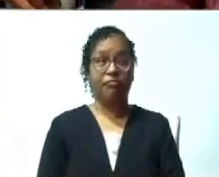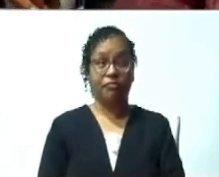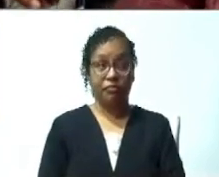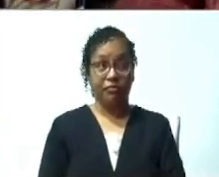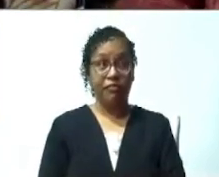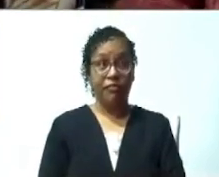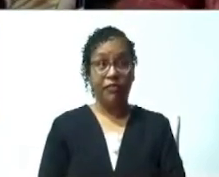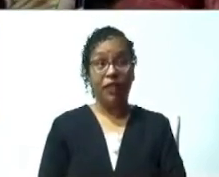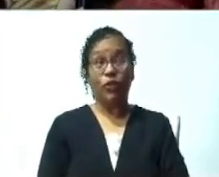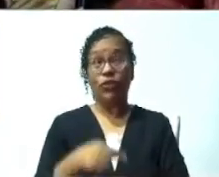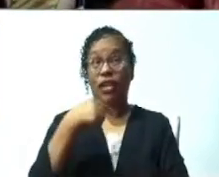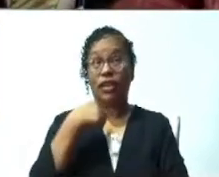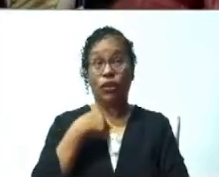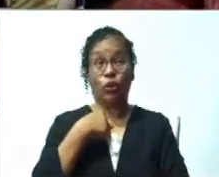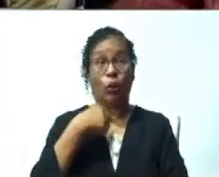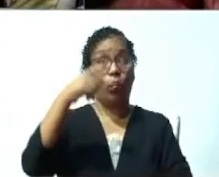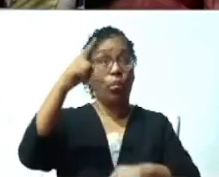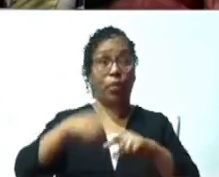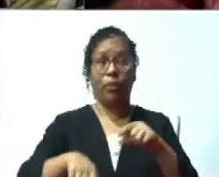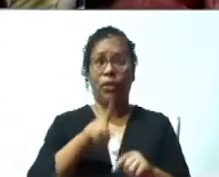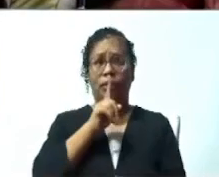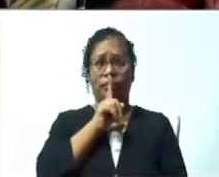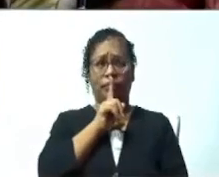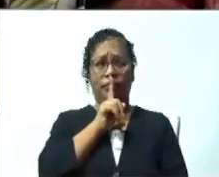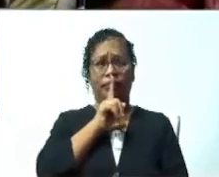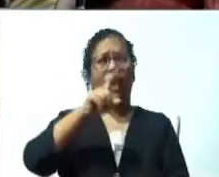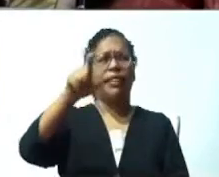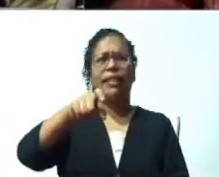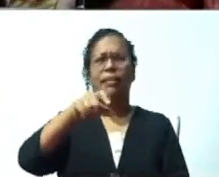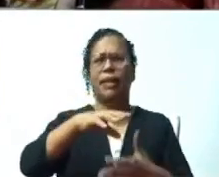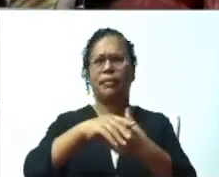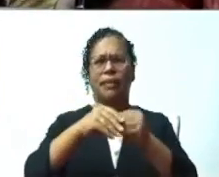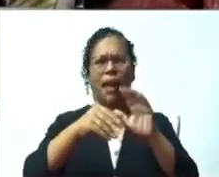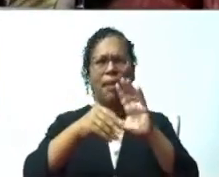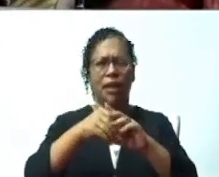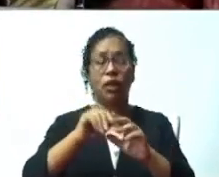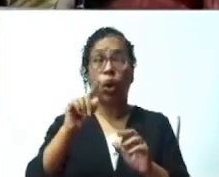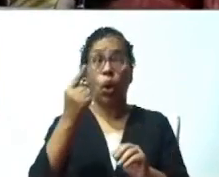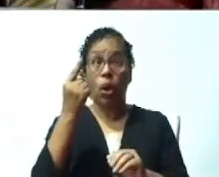imposible no decir estas palabras aquí, no solo para las mujeres,